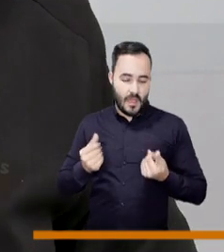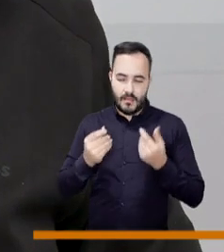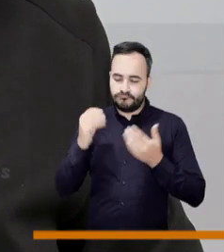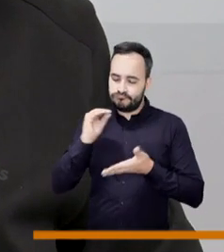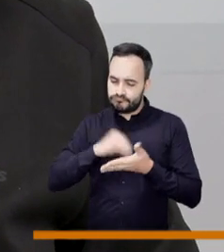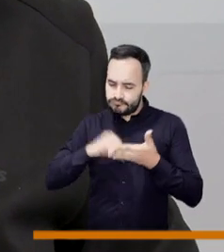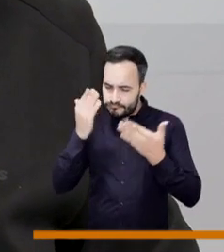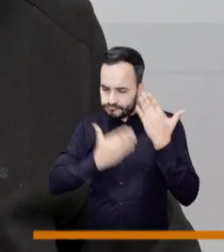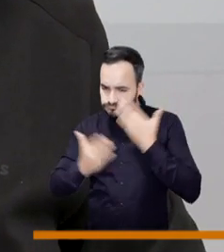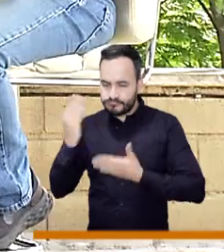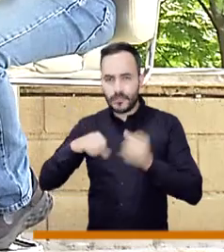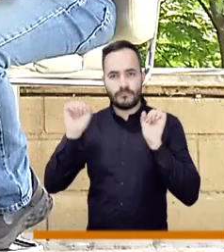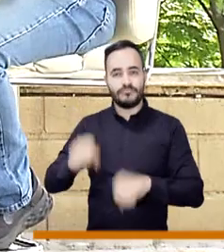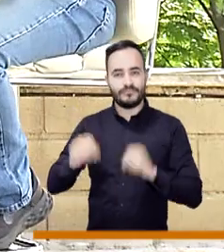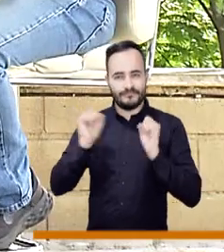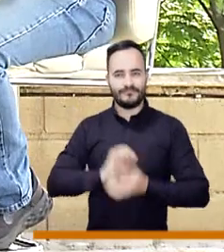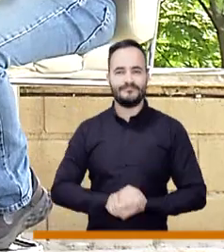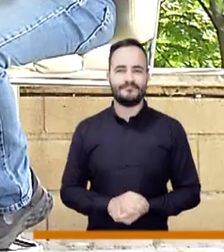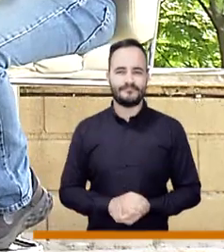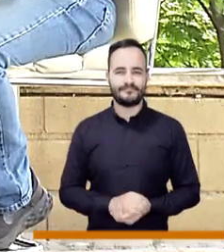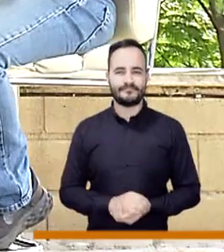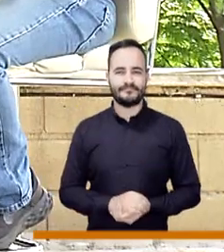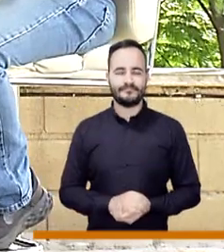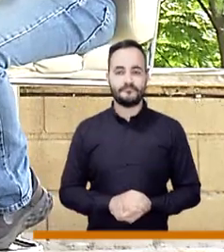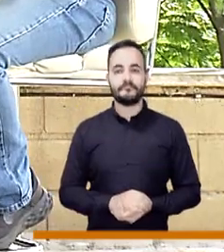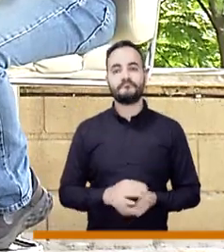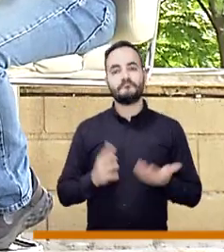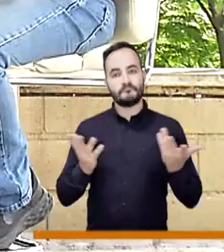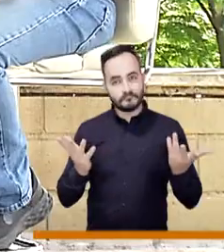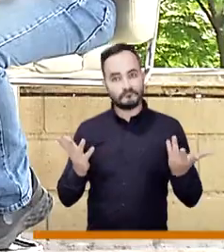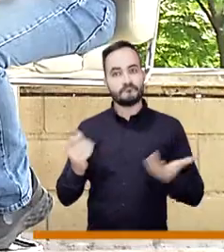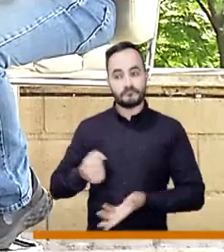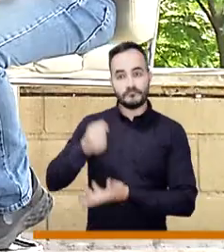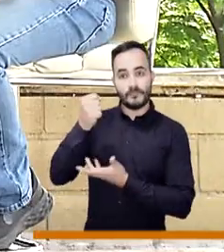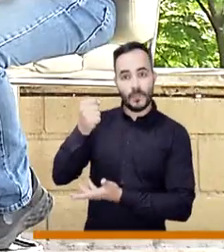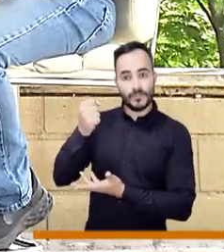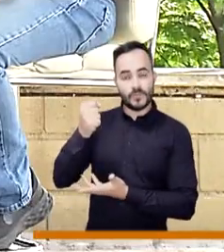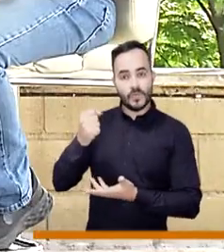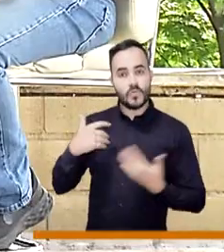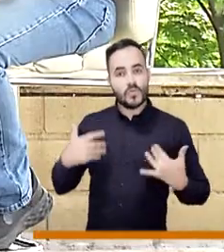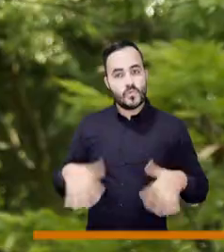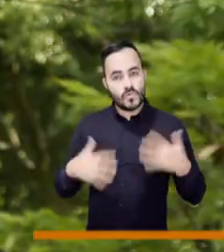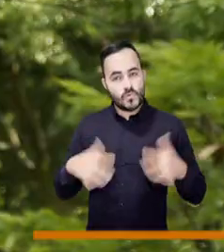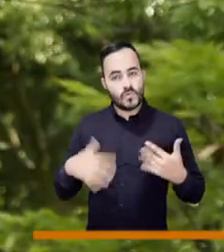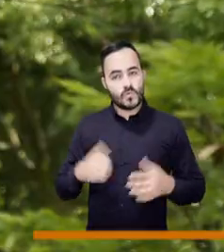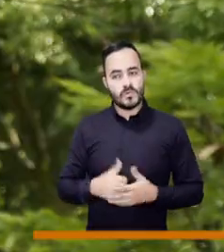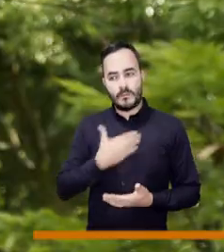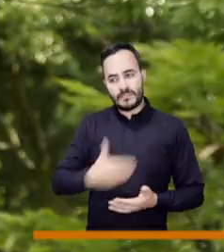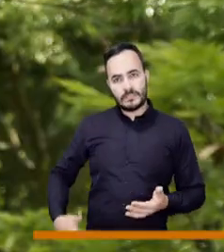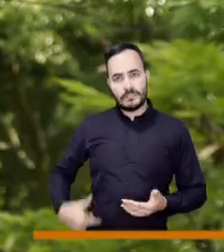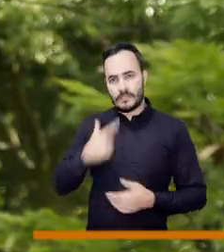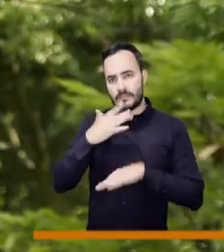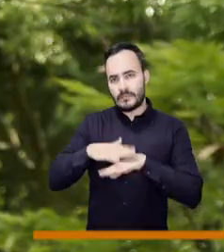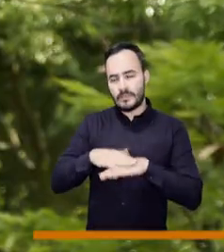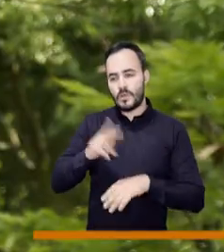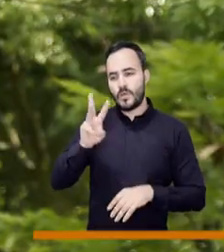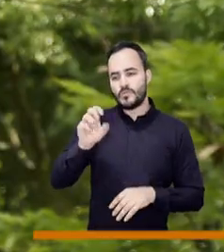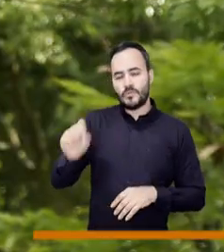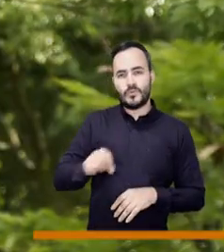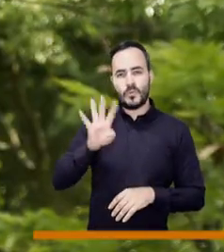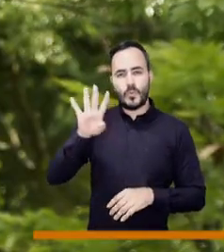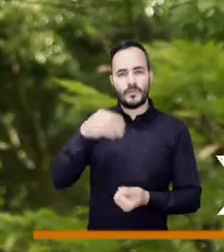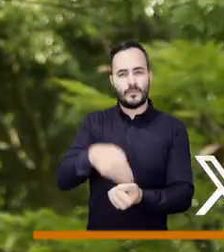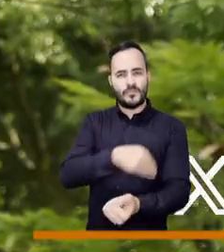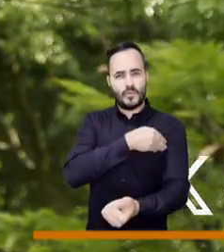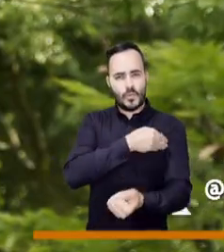erradicado el día viernes. Bueno, y este presupuesto está aforado, dice el presidente, en 8.4 billones